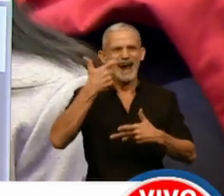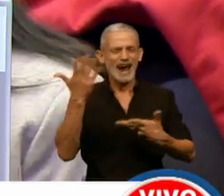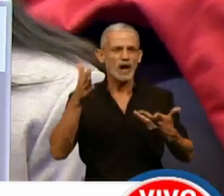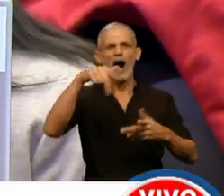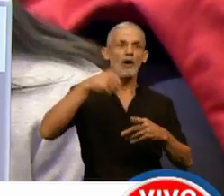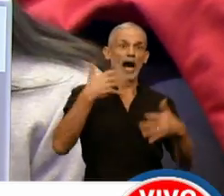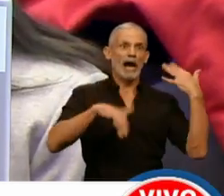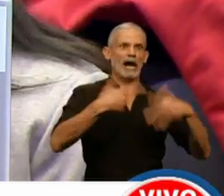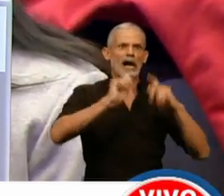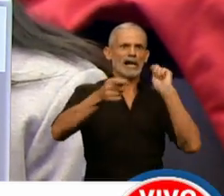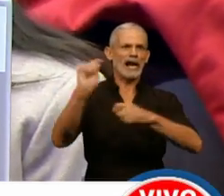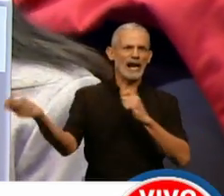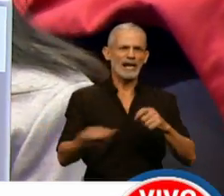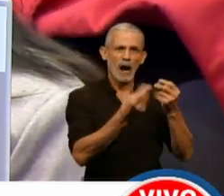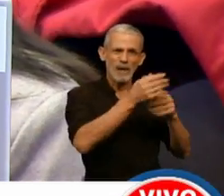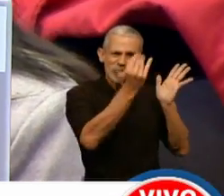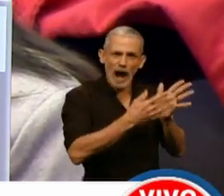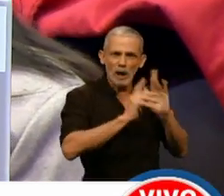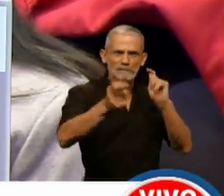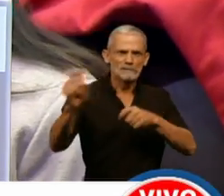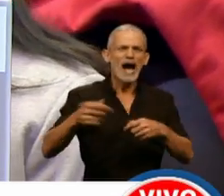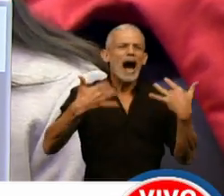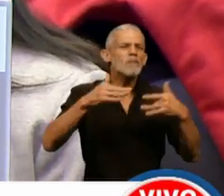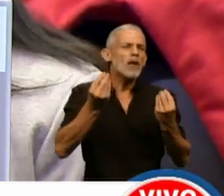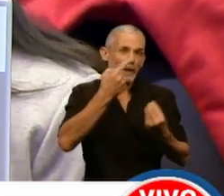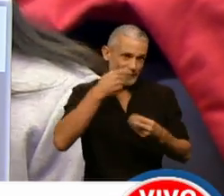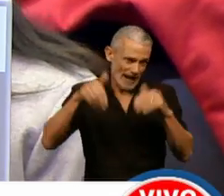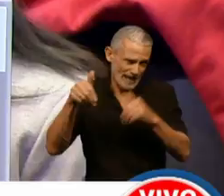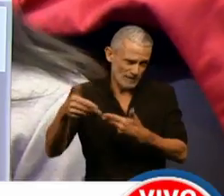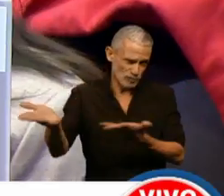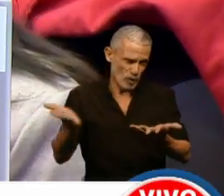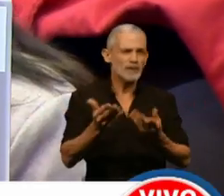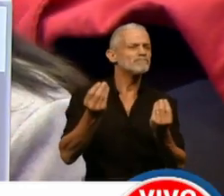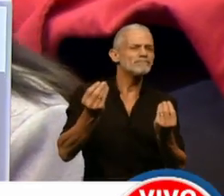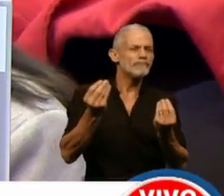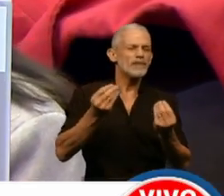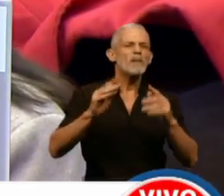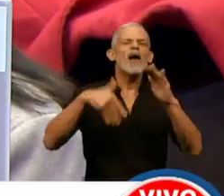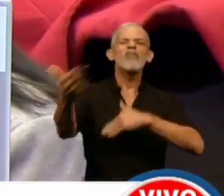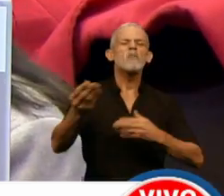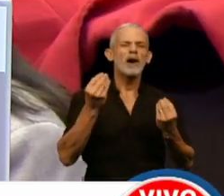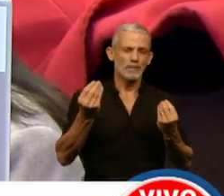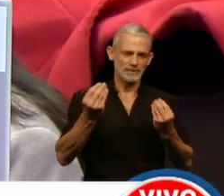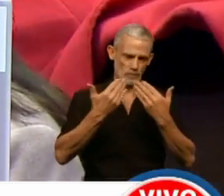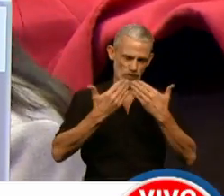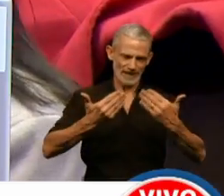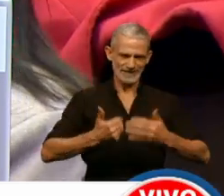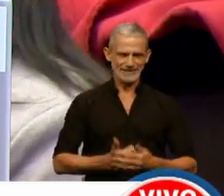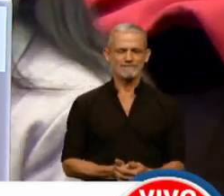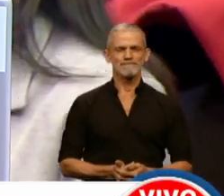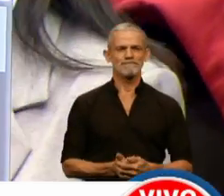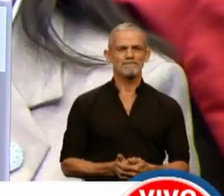regalar los recursos que tenemos pero hay que preguntarse qué pasa con el día después muchas gracias señor